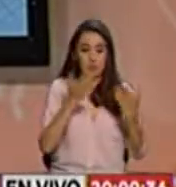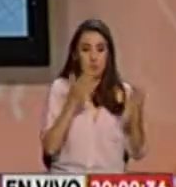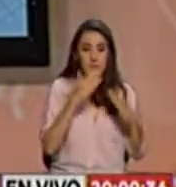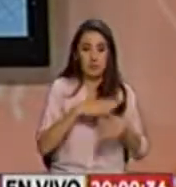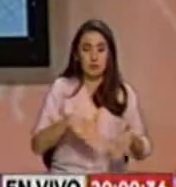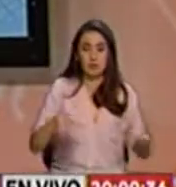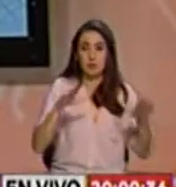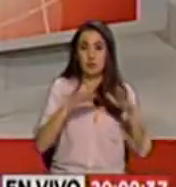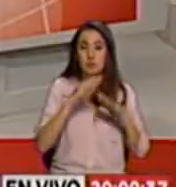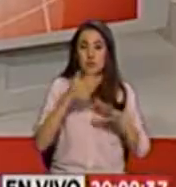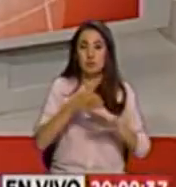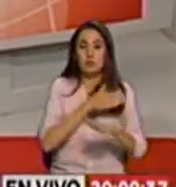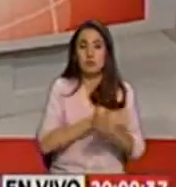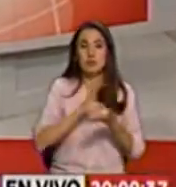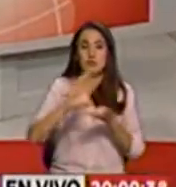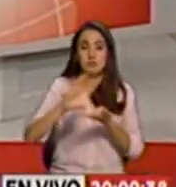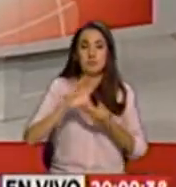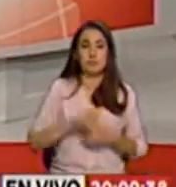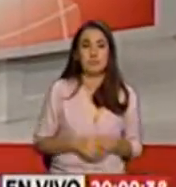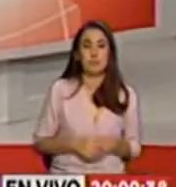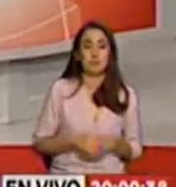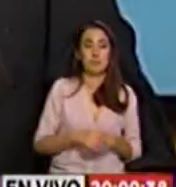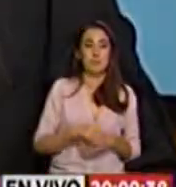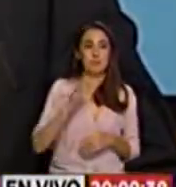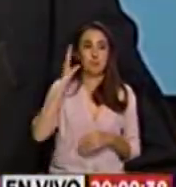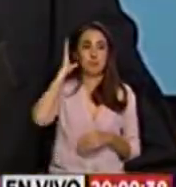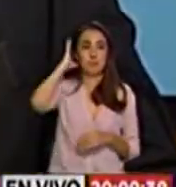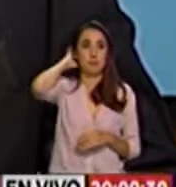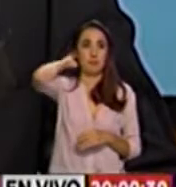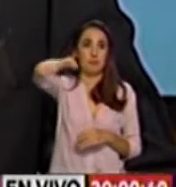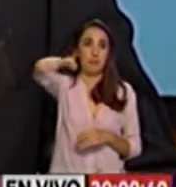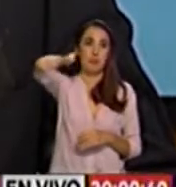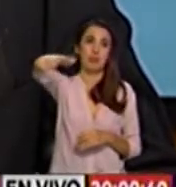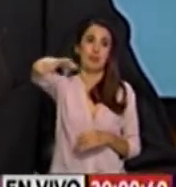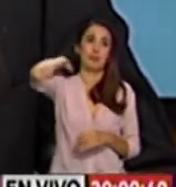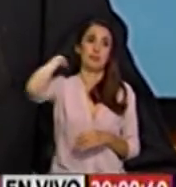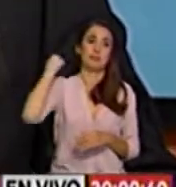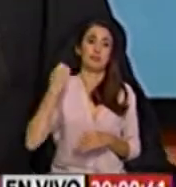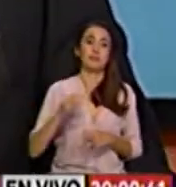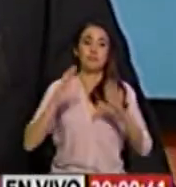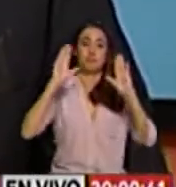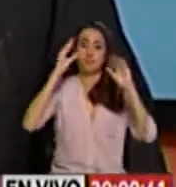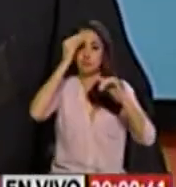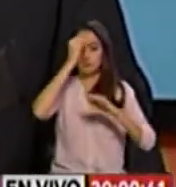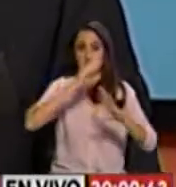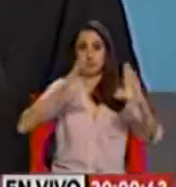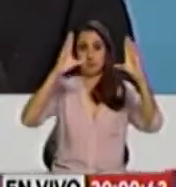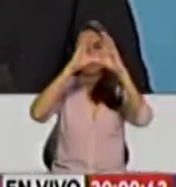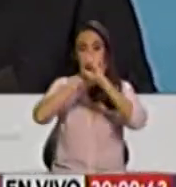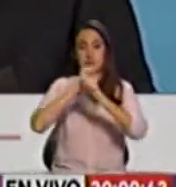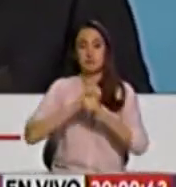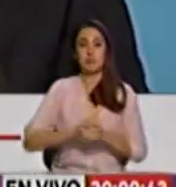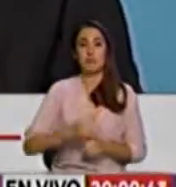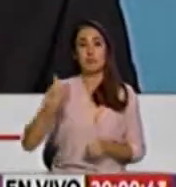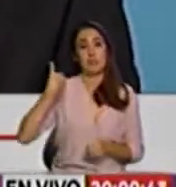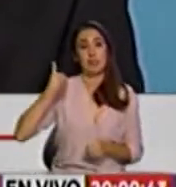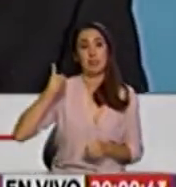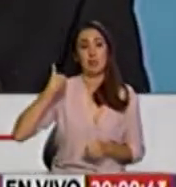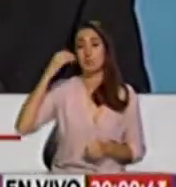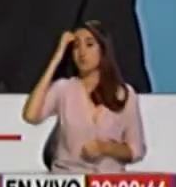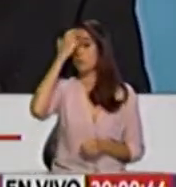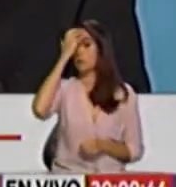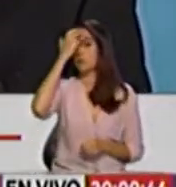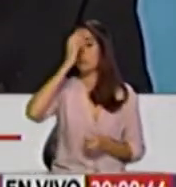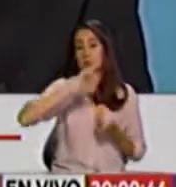que ha llegado desde el Ejecutivo? Hola, Fabricio. Un saludo a todos los televidentes. En realidad que hay preocupación en todas las bancadas. Lo que